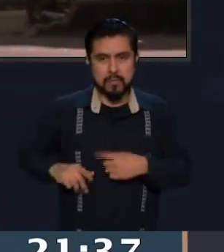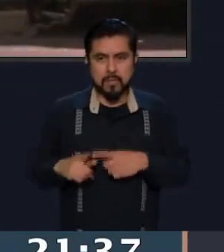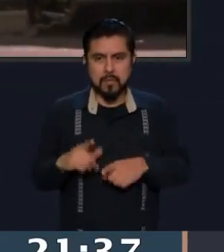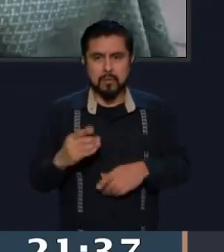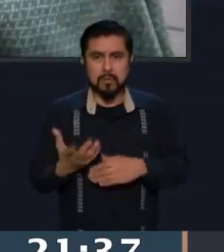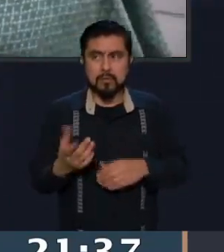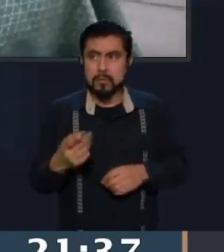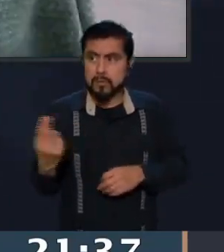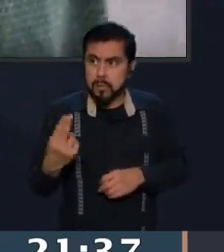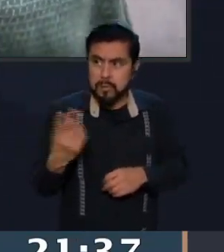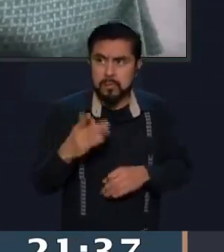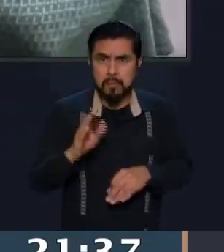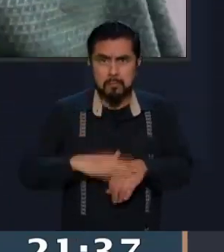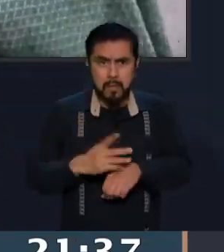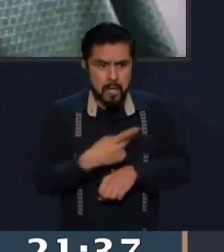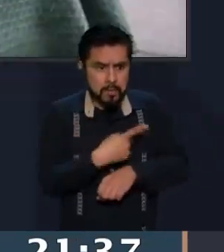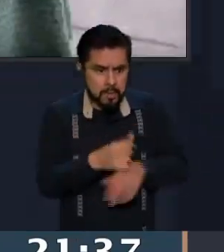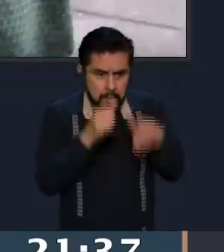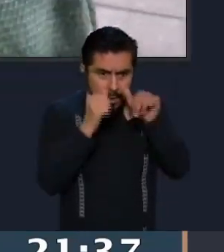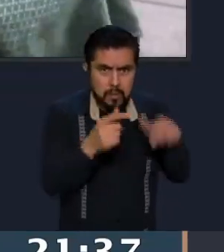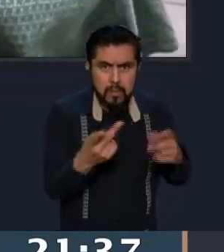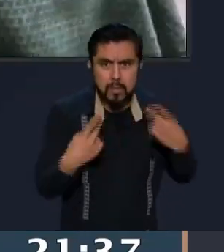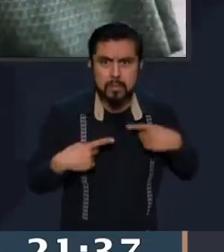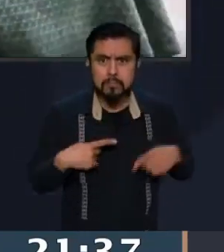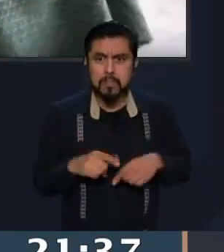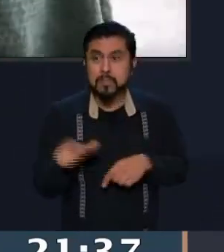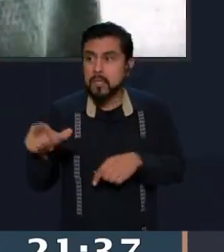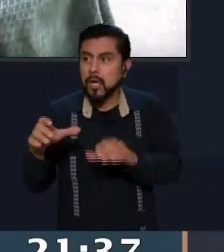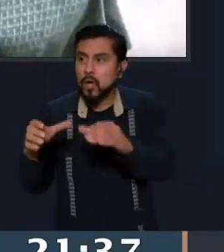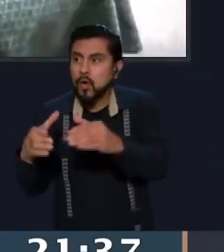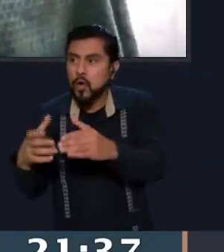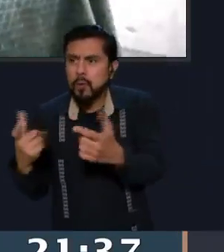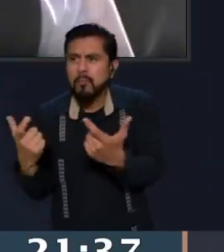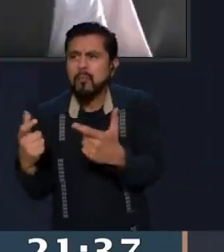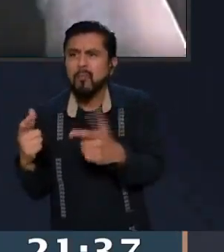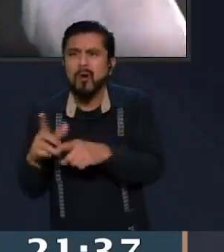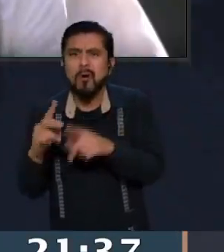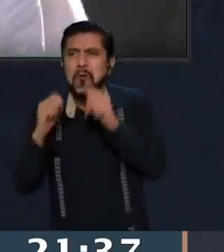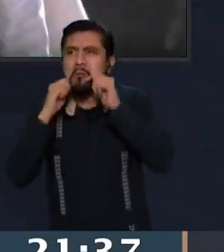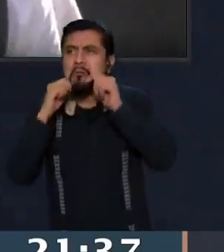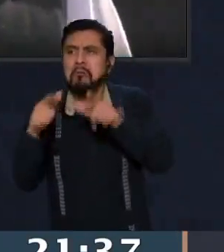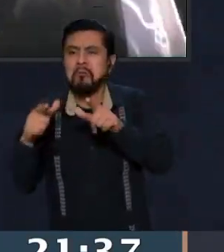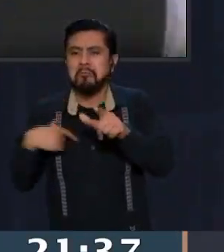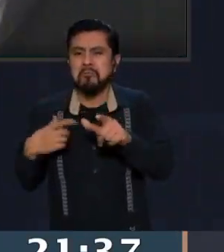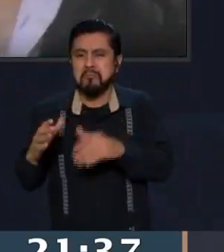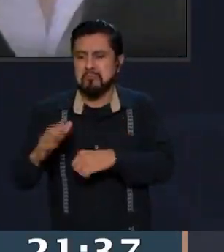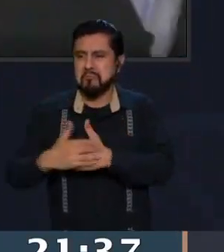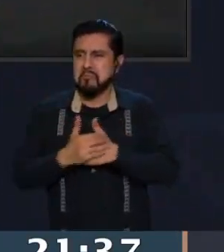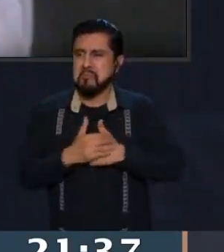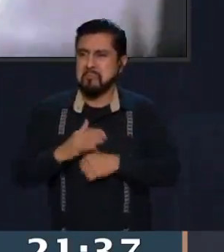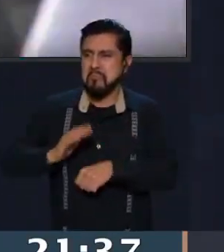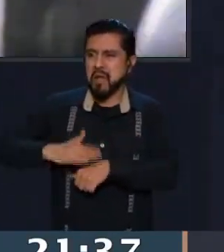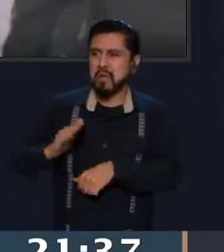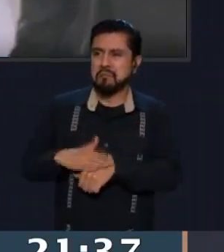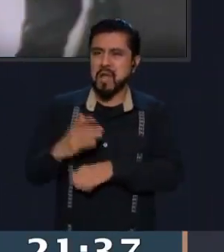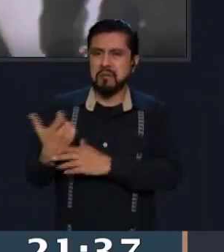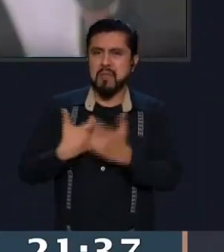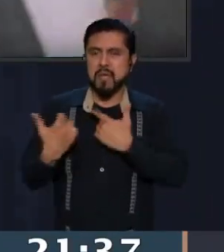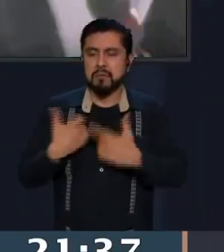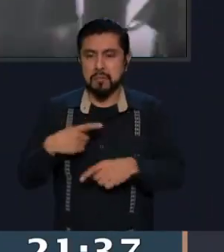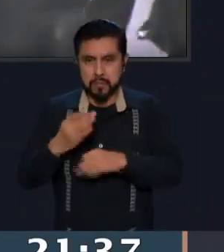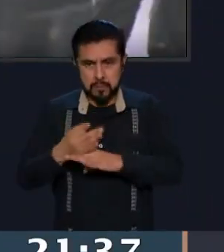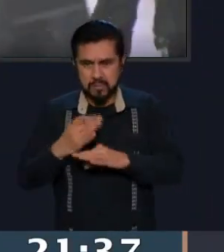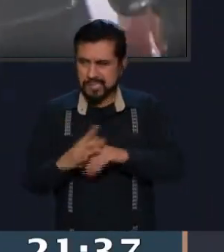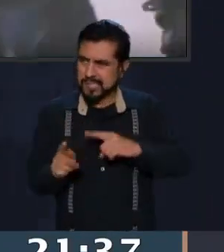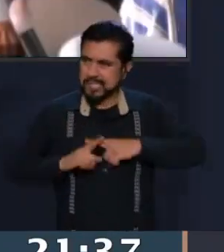país necesita, hasta por la sobrevivencia de la élite, Braulio, es lo peor de todo. Ahora sí que, para no hacernos tampoco la ilusión de que estamos rompiendo con